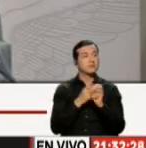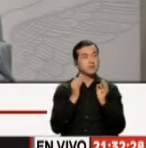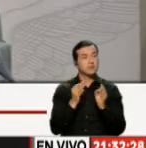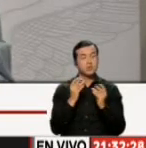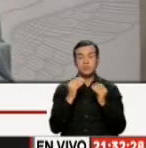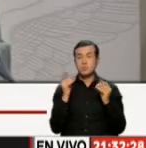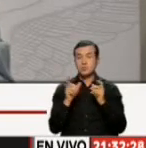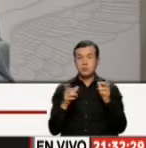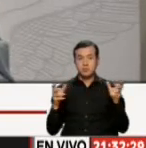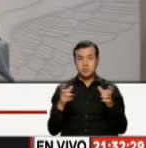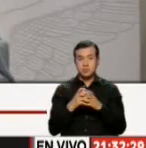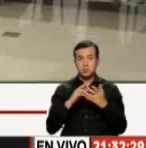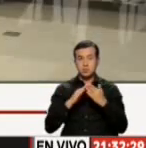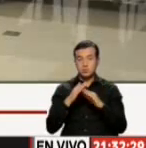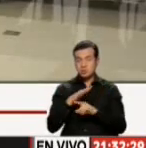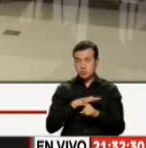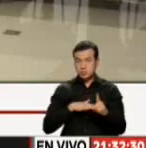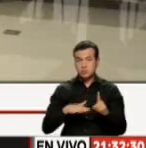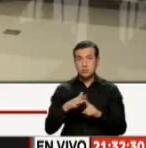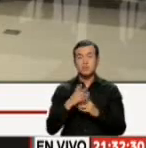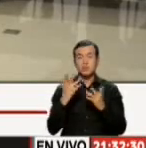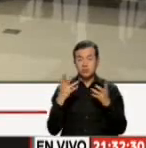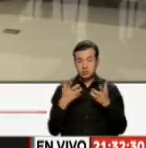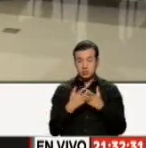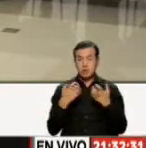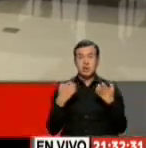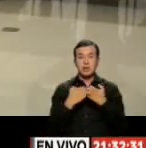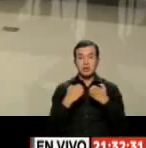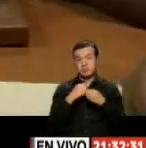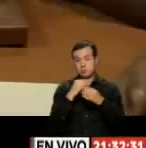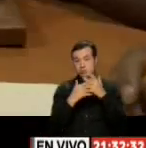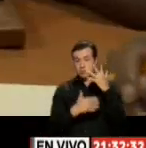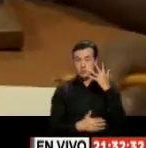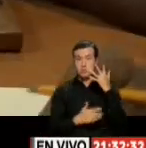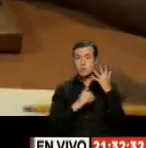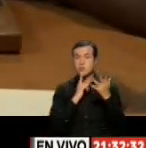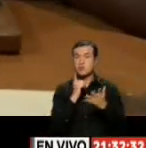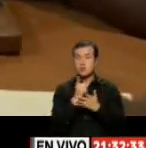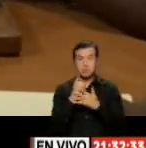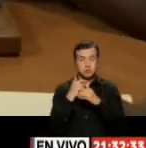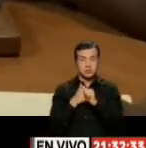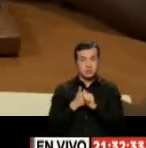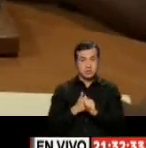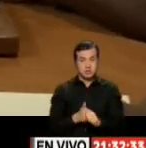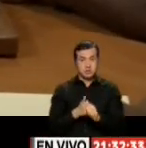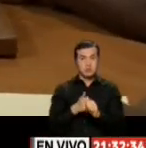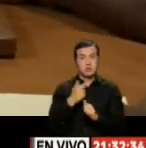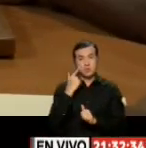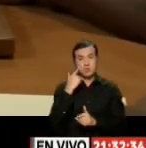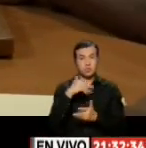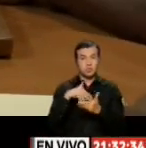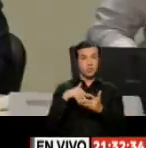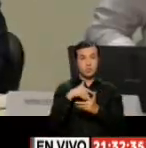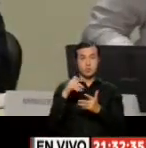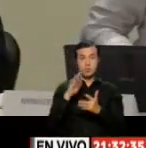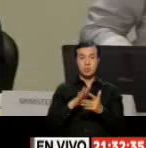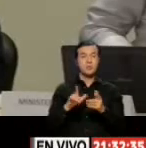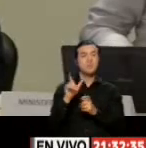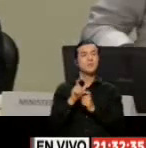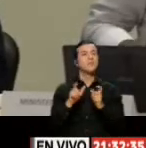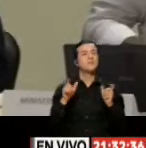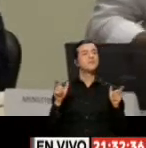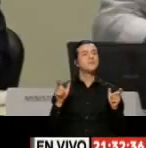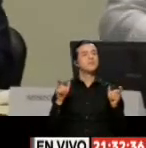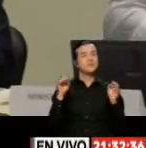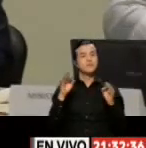la mayor parte de la comunidad. Se conformaron equipos multidisciplinarios para dar seguimiento a las inquietudes que tienen los pueblos y